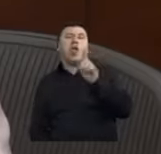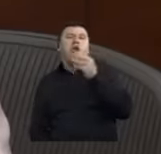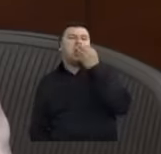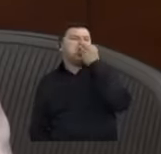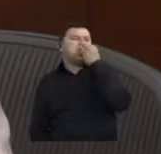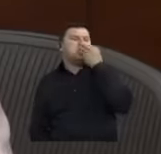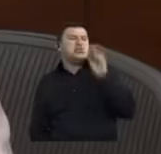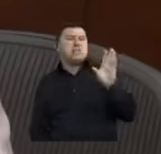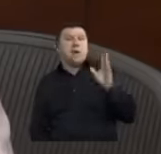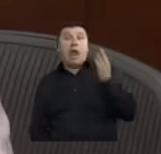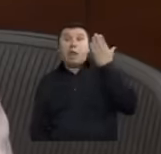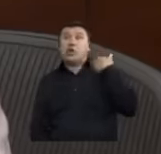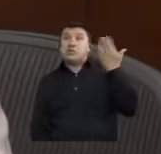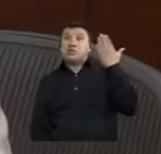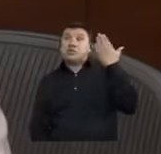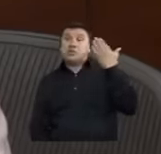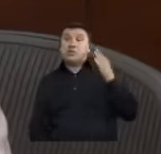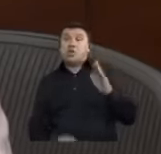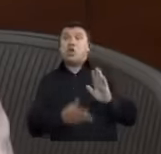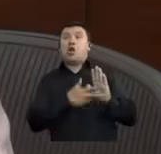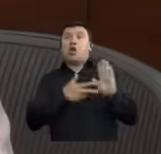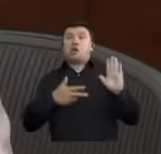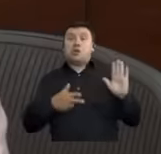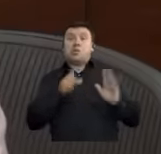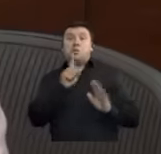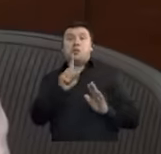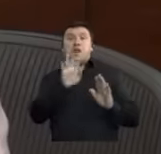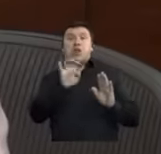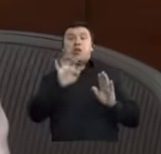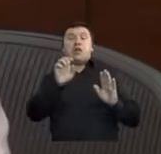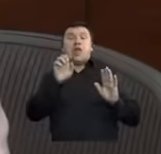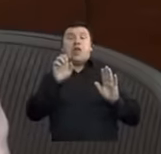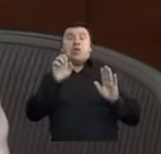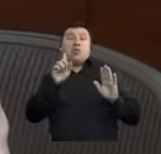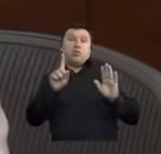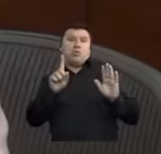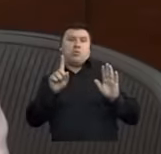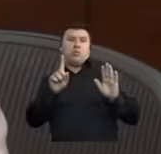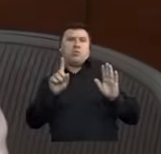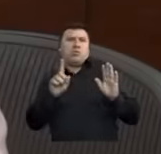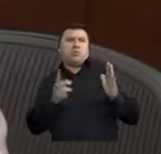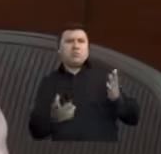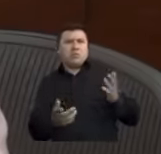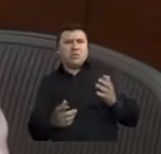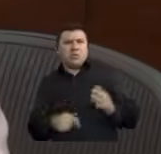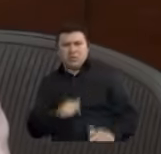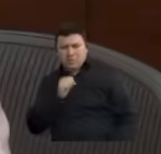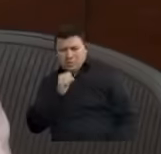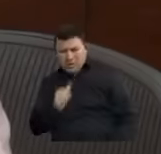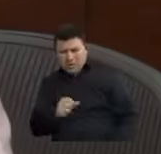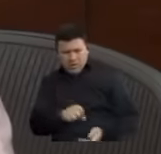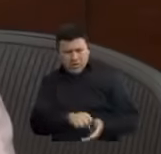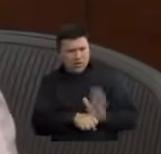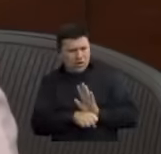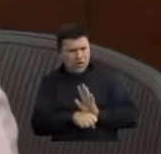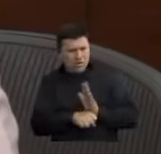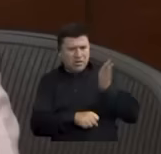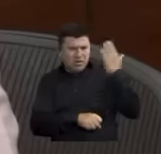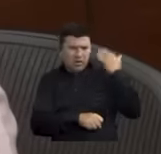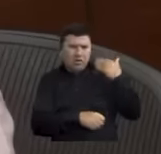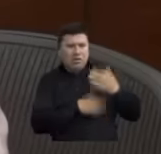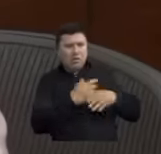sirve. El país está en peor situación que cuando estábamos en el COVID.